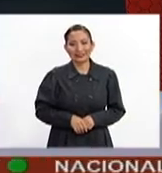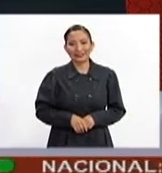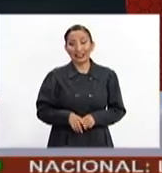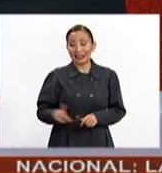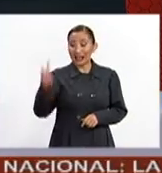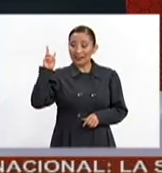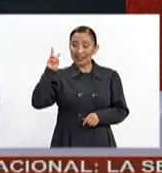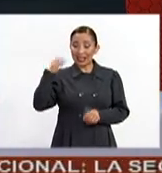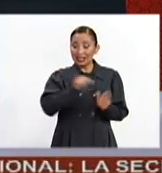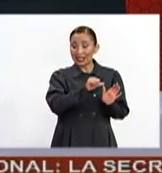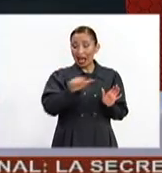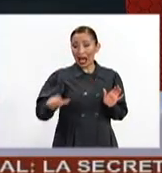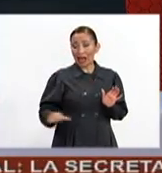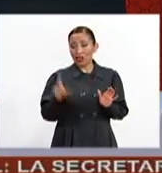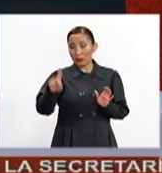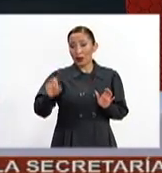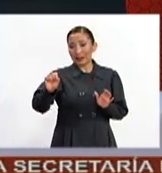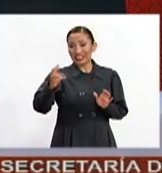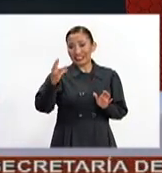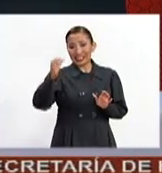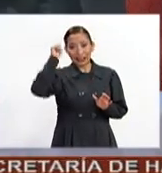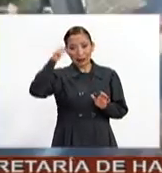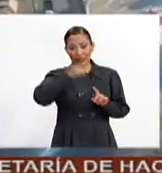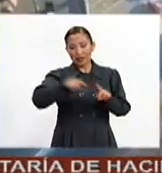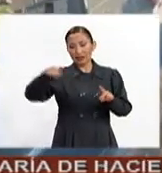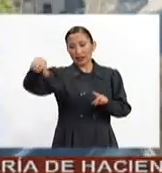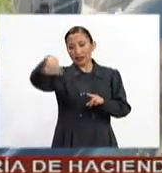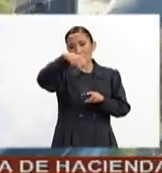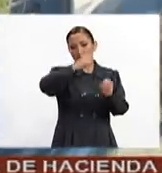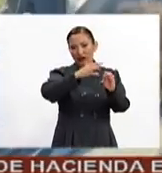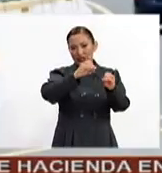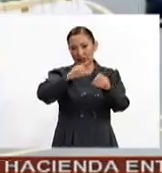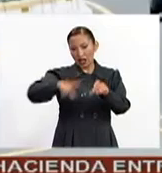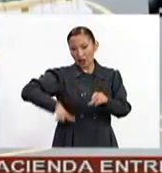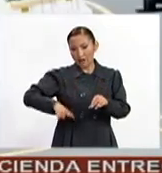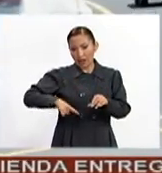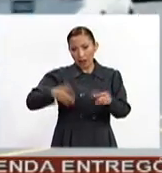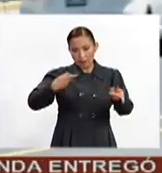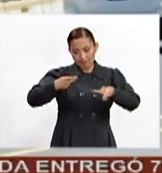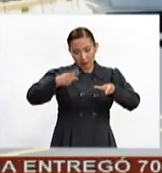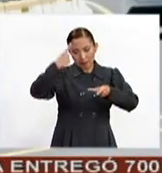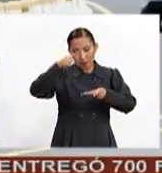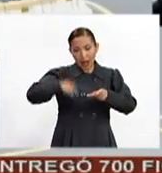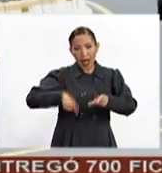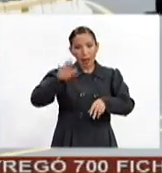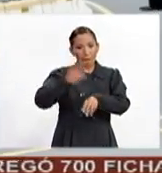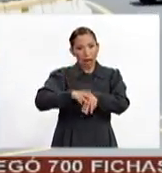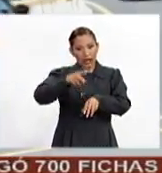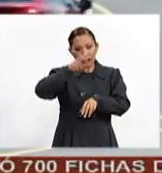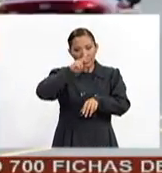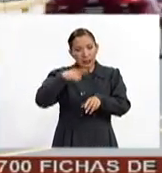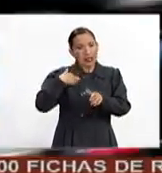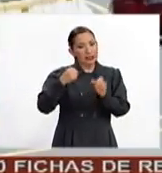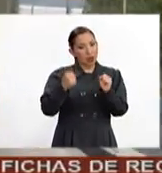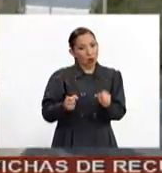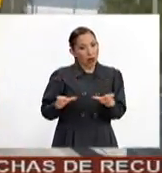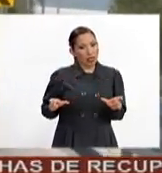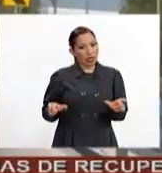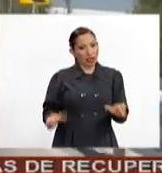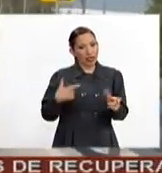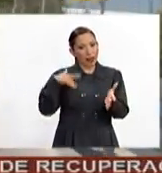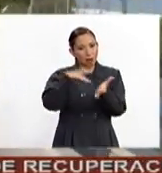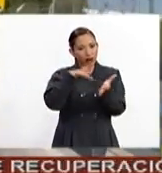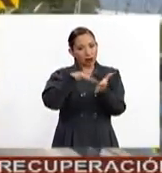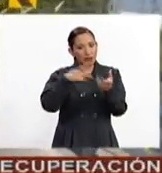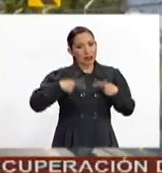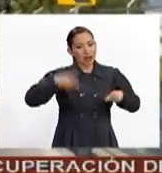Desde el viernes y hasta el domingo 23 de abril, diversas dependencias federales van a poner en marcha acciones para reforzar las medidas de seguridad y